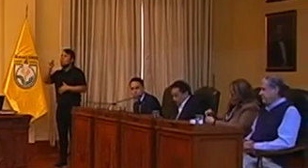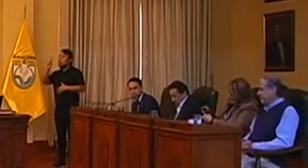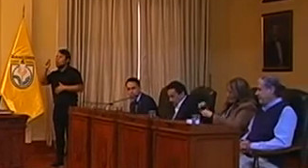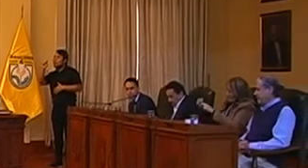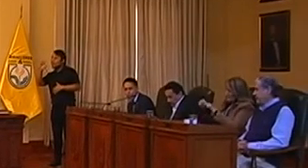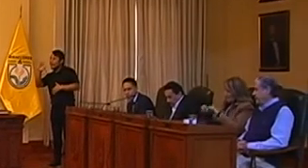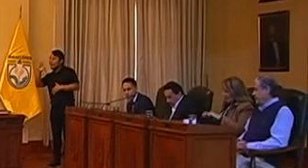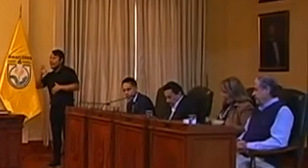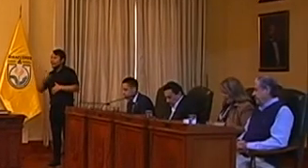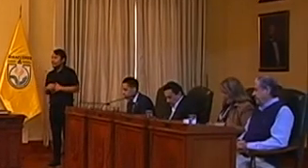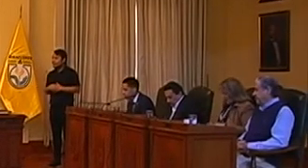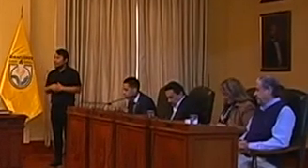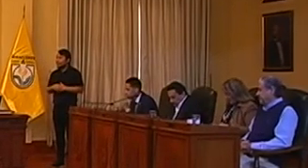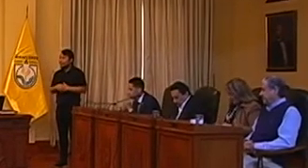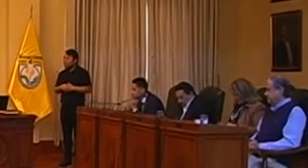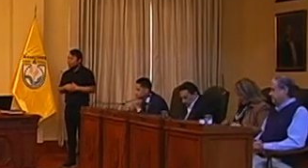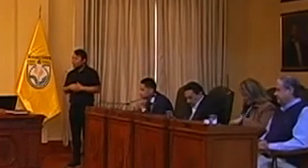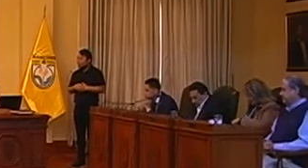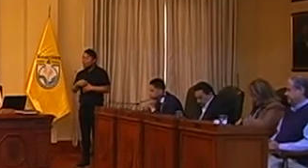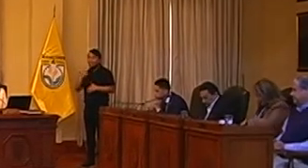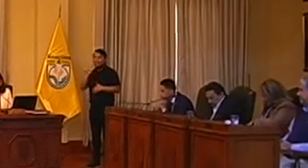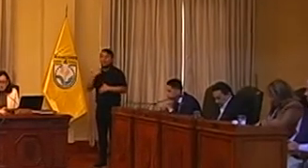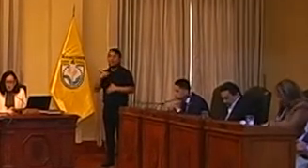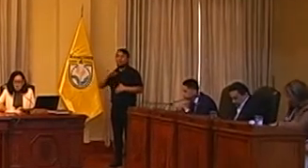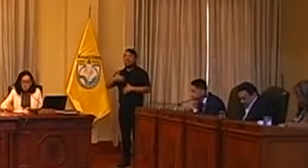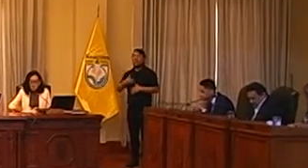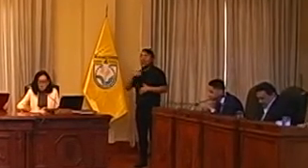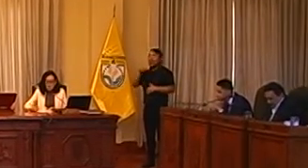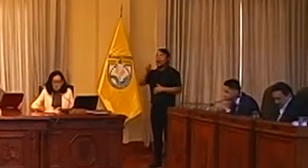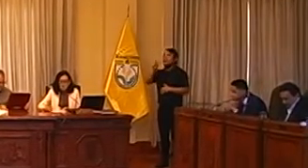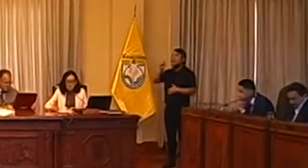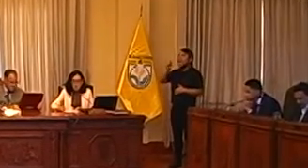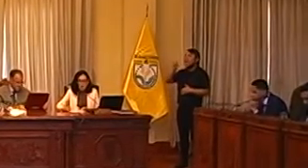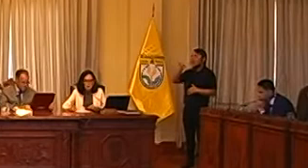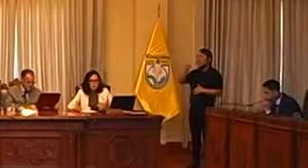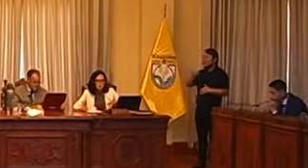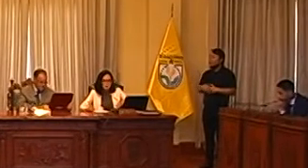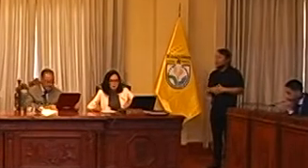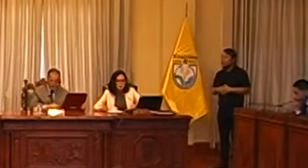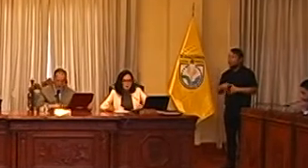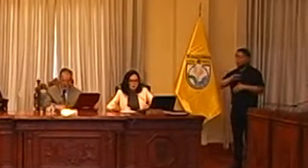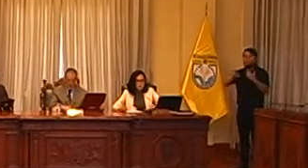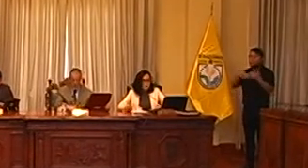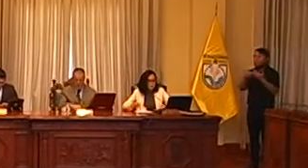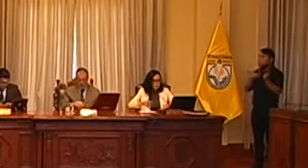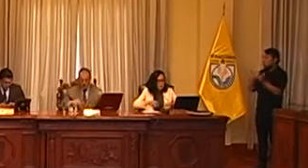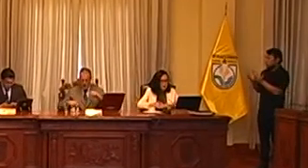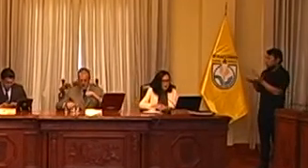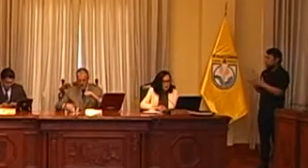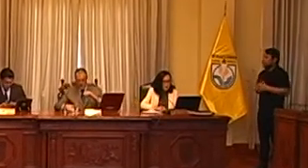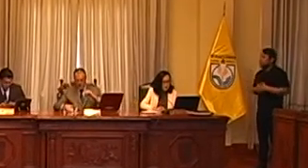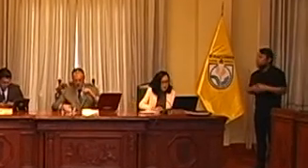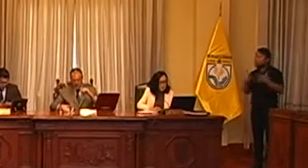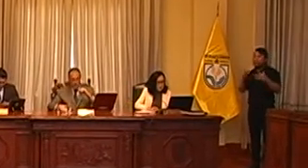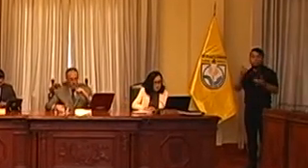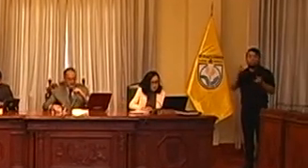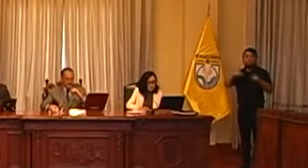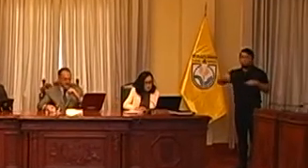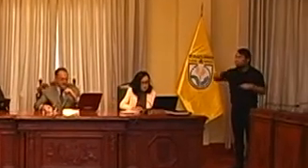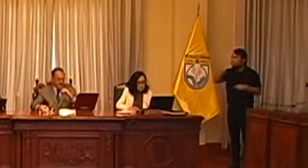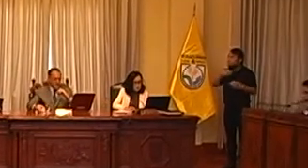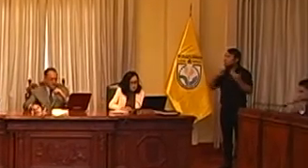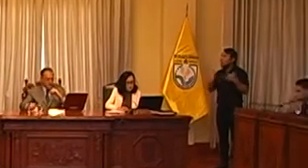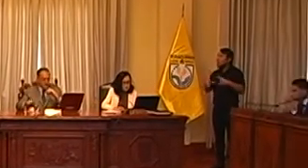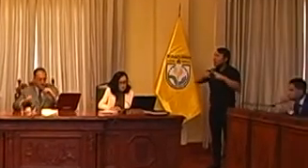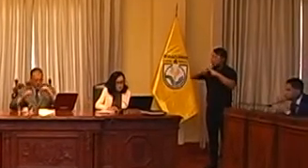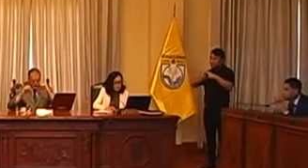Albertis González del Riego. Señora Valia Barak Pastor. Hay quórum, señor alcalde. Con el quórum reglamentario damos por